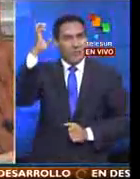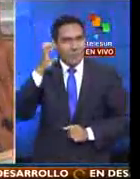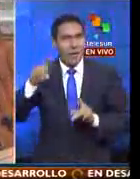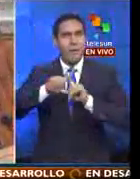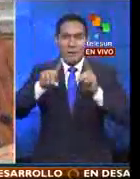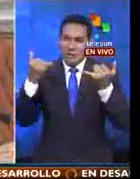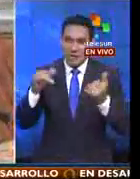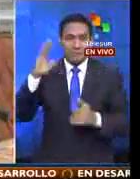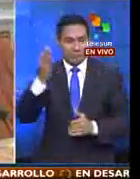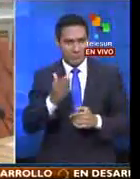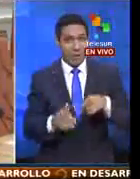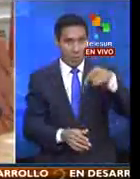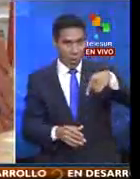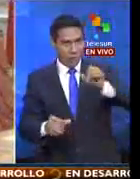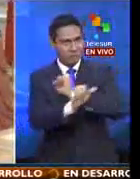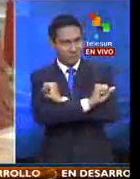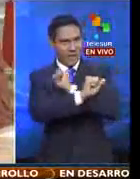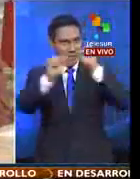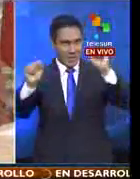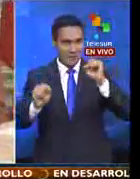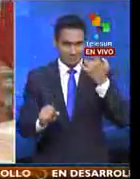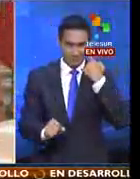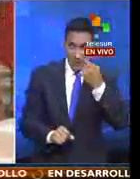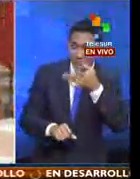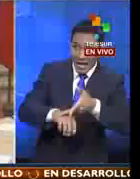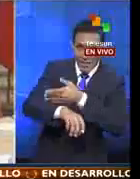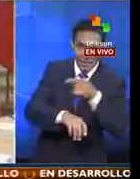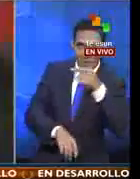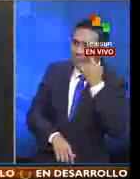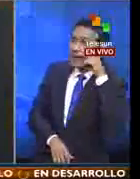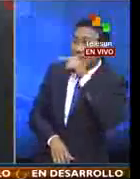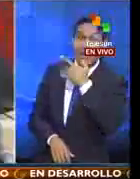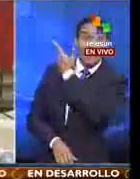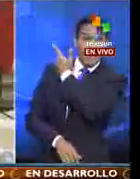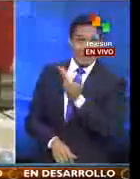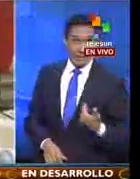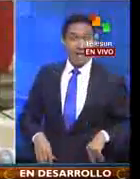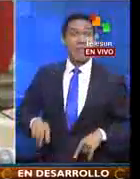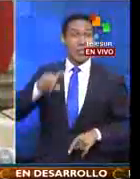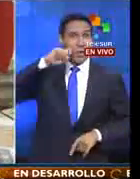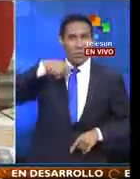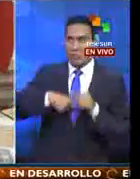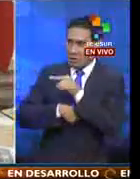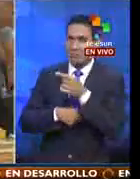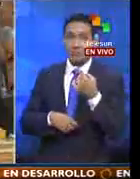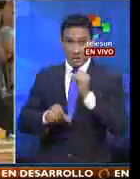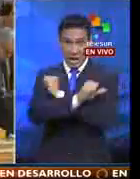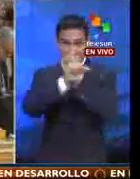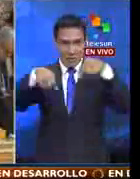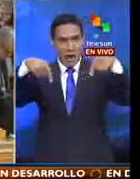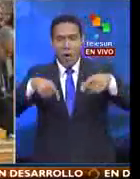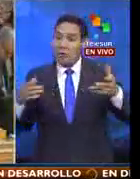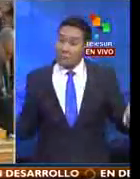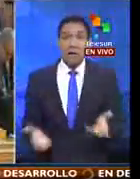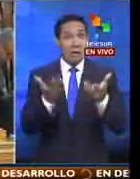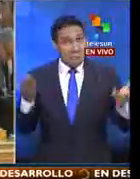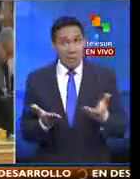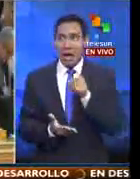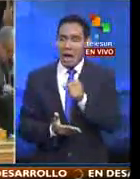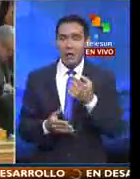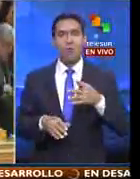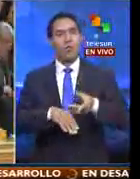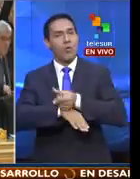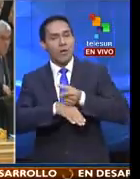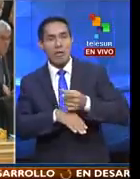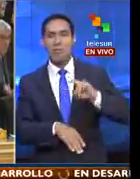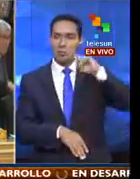las sanciones. Esta mañana también, y vemos ahí al presidente ruso Vladimir Putin, había optimismo por parte del gobierno ruso respecto a